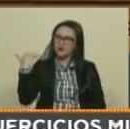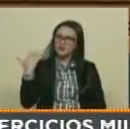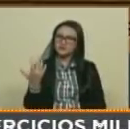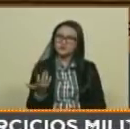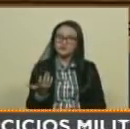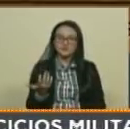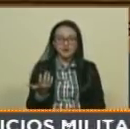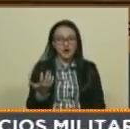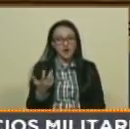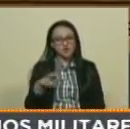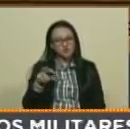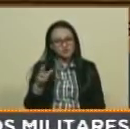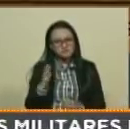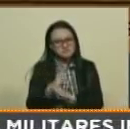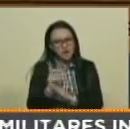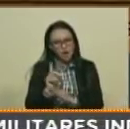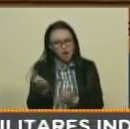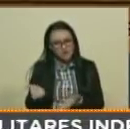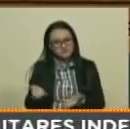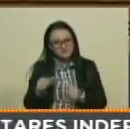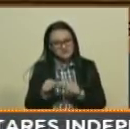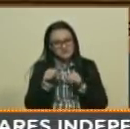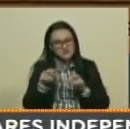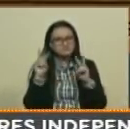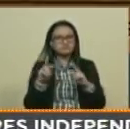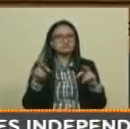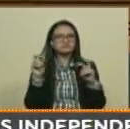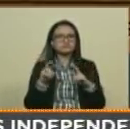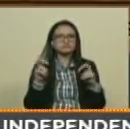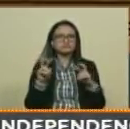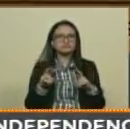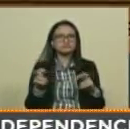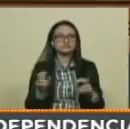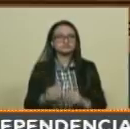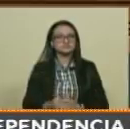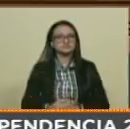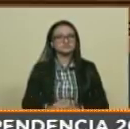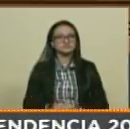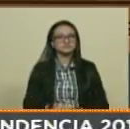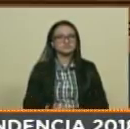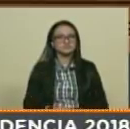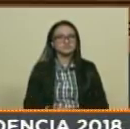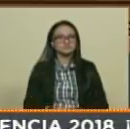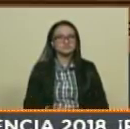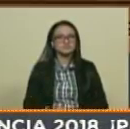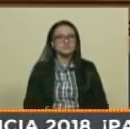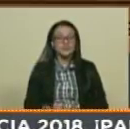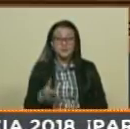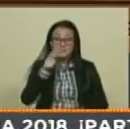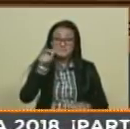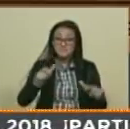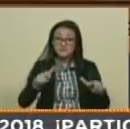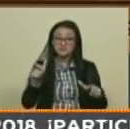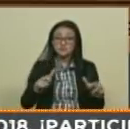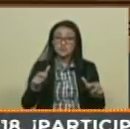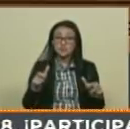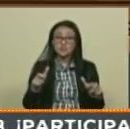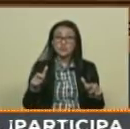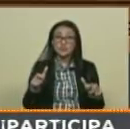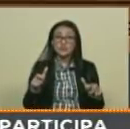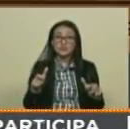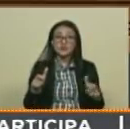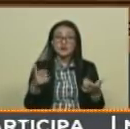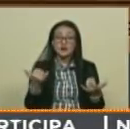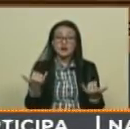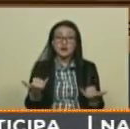Nosotros la hemos retomado en los niveles que he dicho. Y estas personas que existen, que están